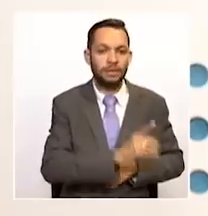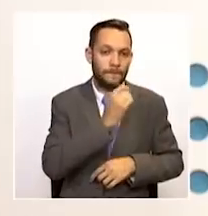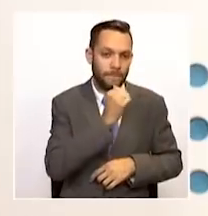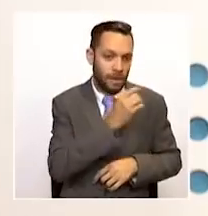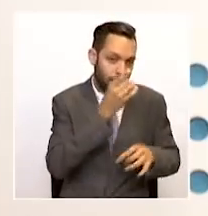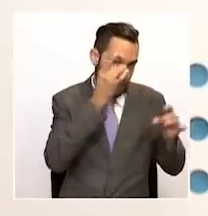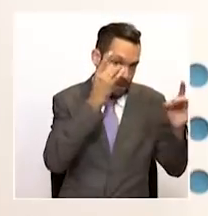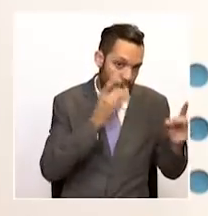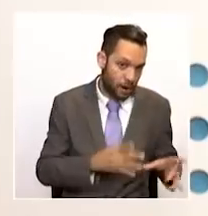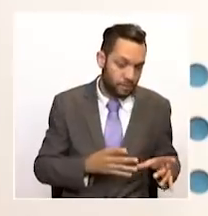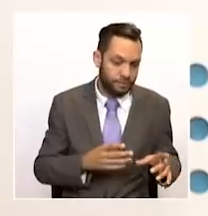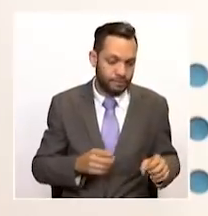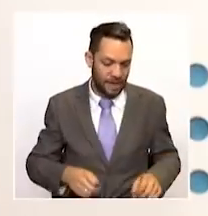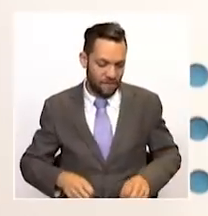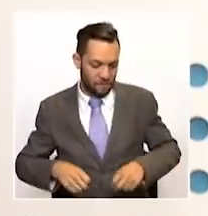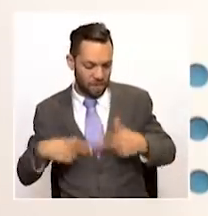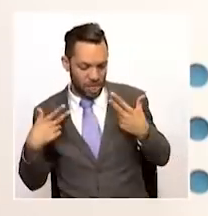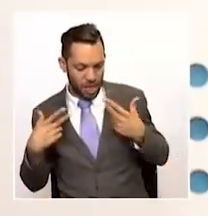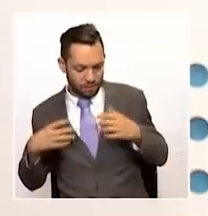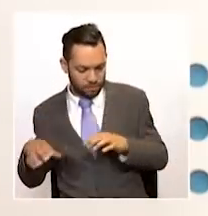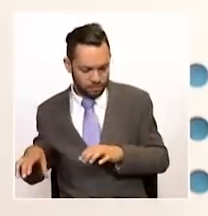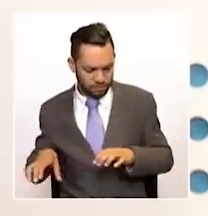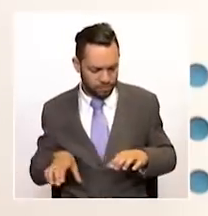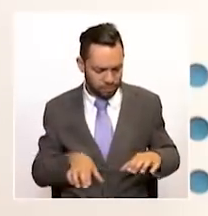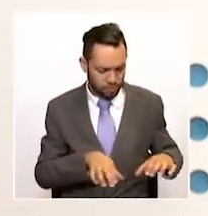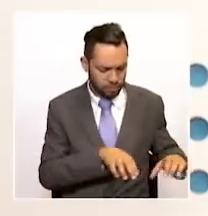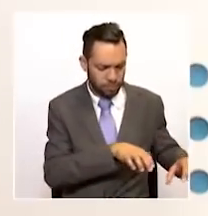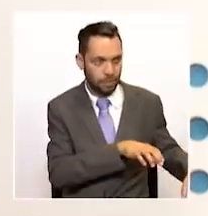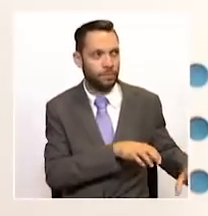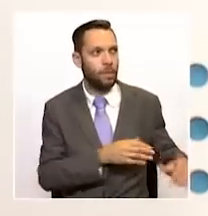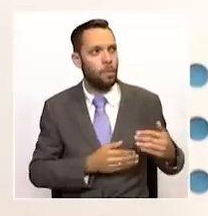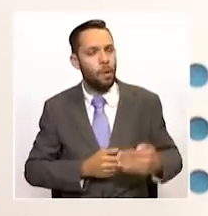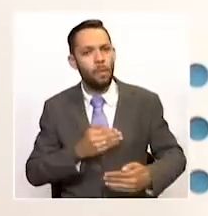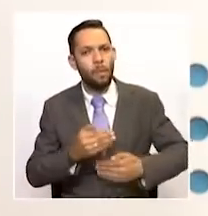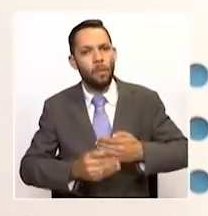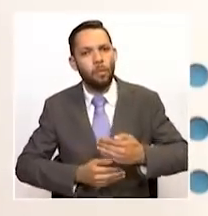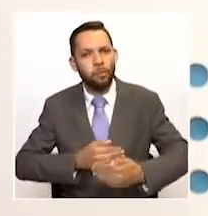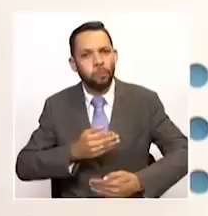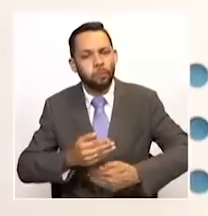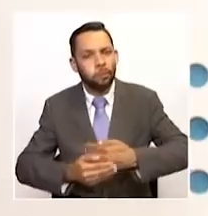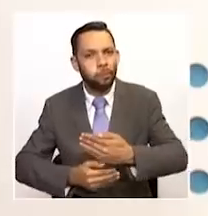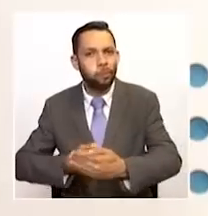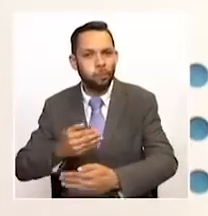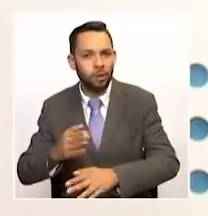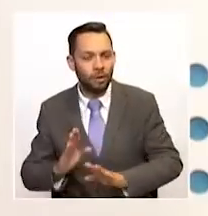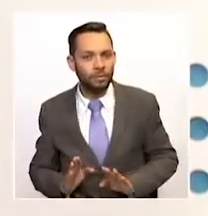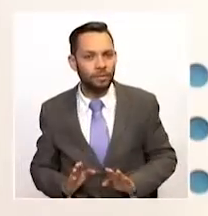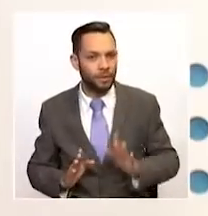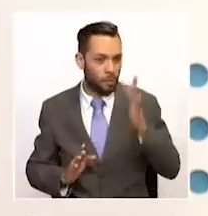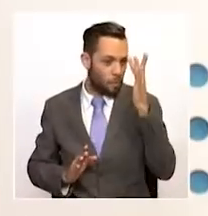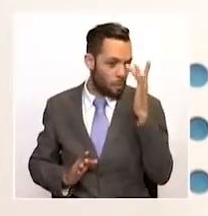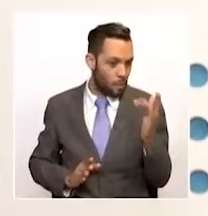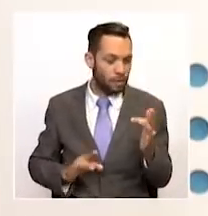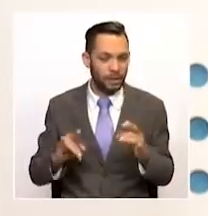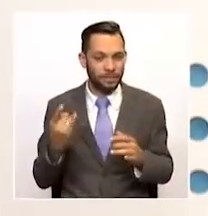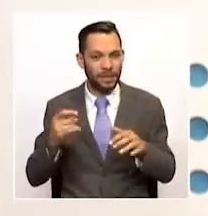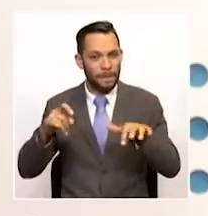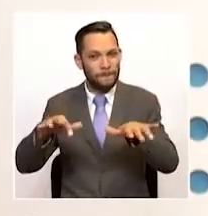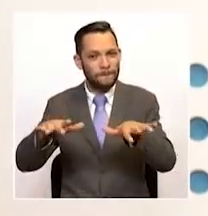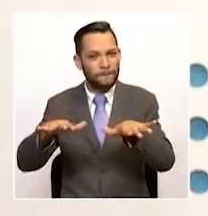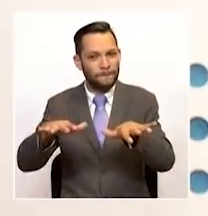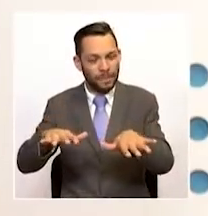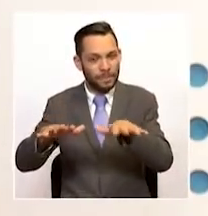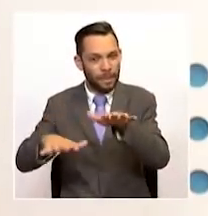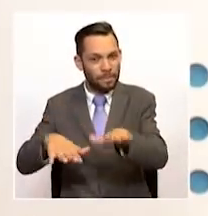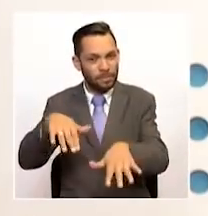aquí pri ahora la calidad de vida al paciente por eso en un proceso de estos del paciente donde tiene bueno porque ahí está en qué hinchazón de los pies como su corazón